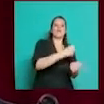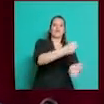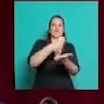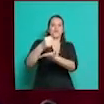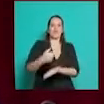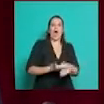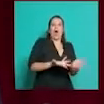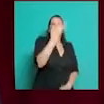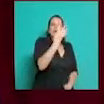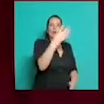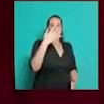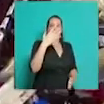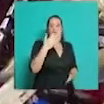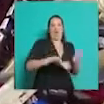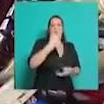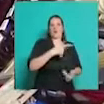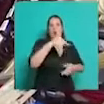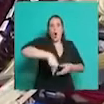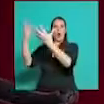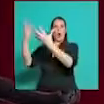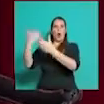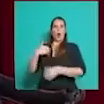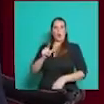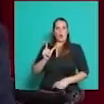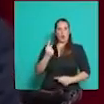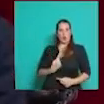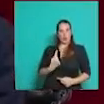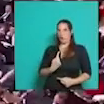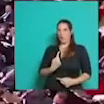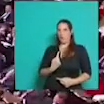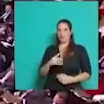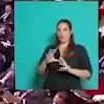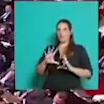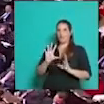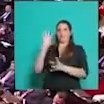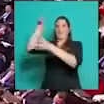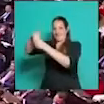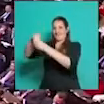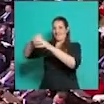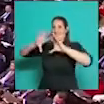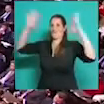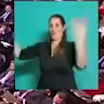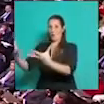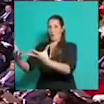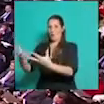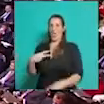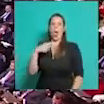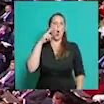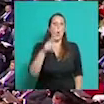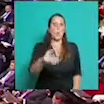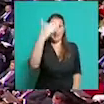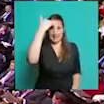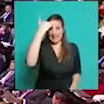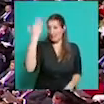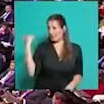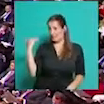país, y yo creo que la principal herramienta es la del crédito, pero también no estamos solos en una isla, ¿no? Estamos relacionados con el